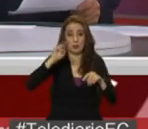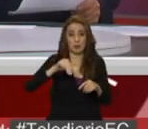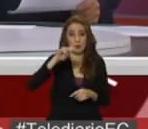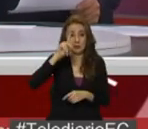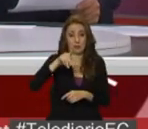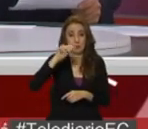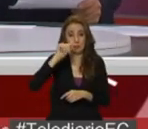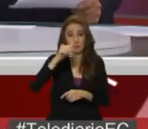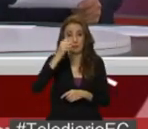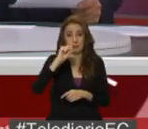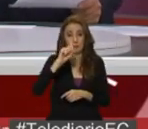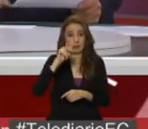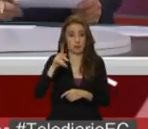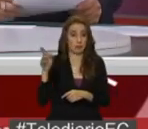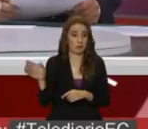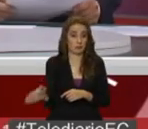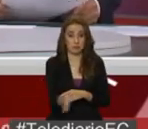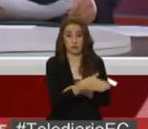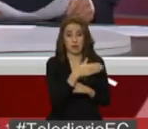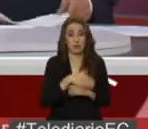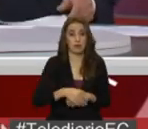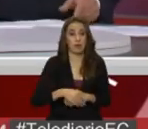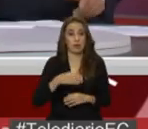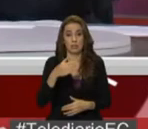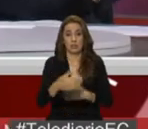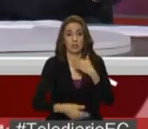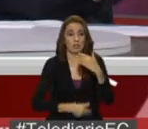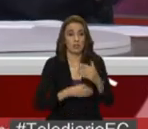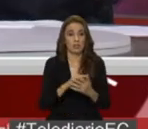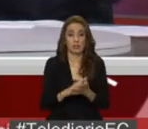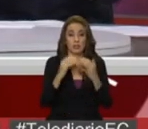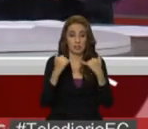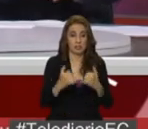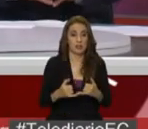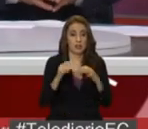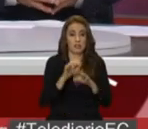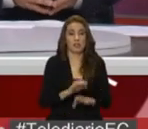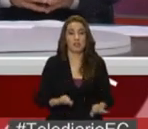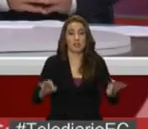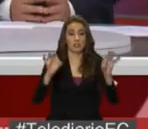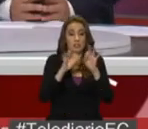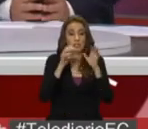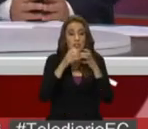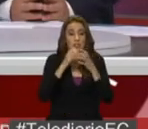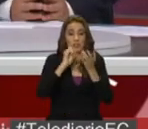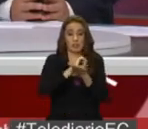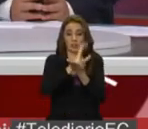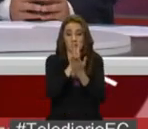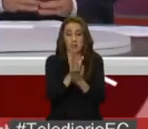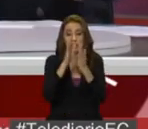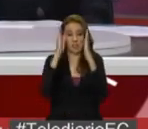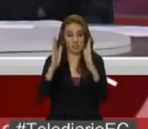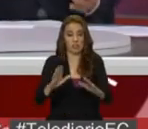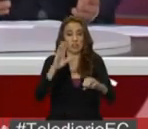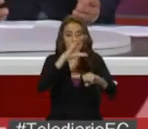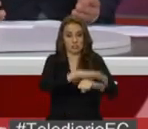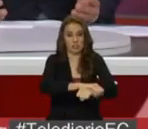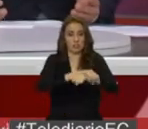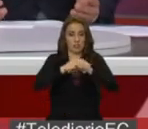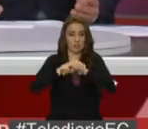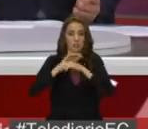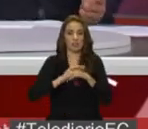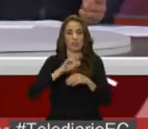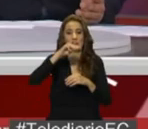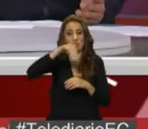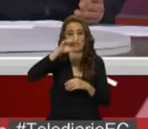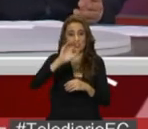gerente Guido Andrade y otros funcionarios municipales. Hoy hemos visto también la detención del asambleísta Daniel Mendoza, del director general de